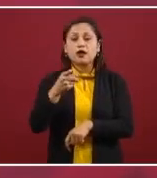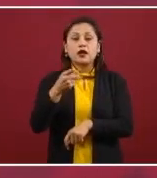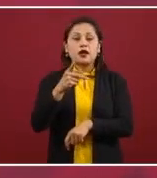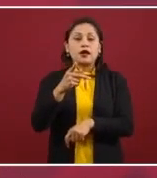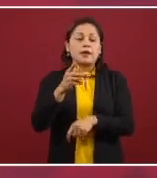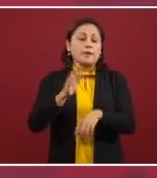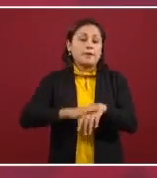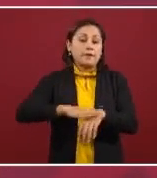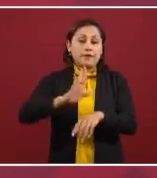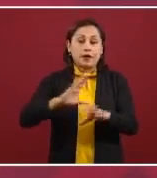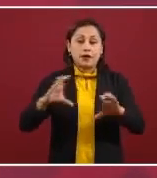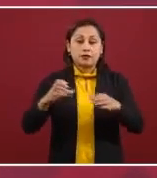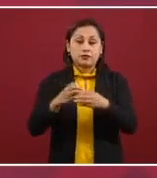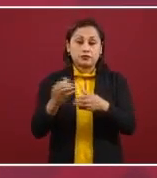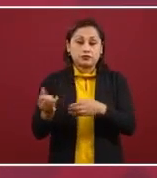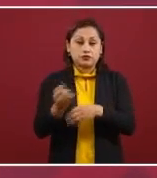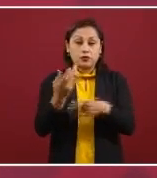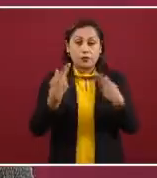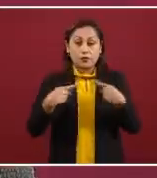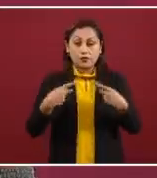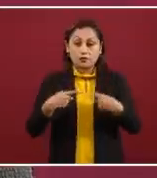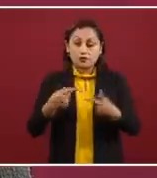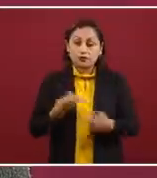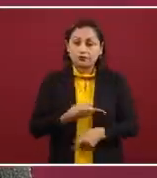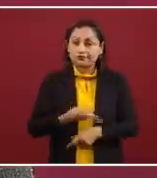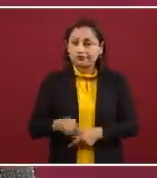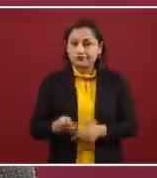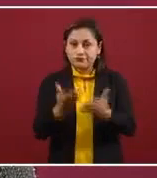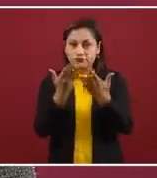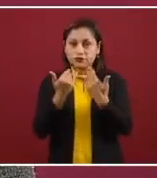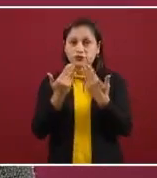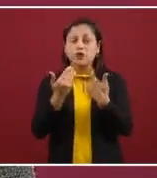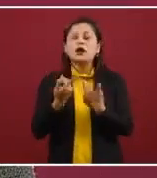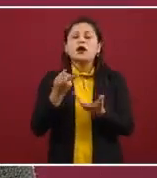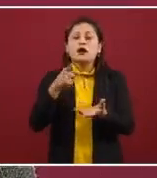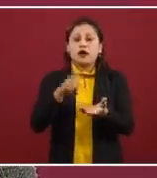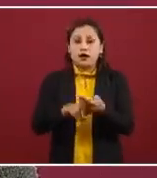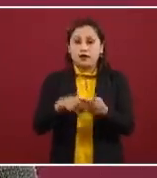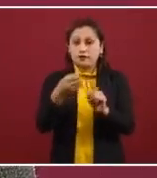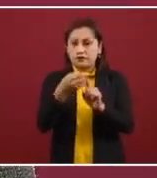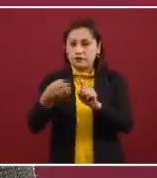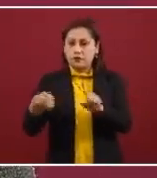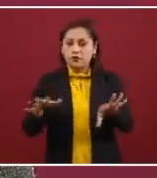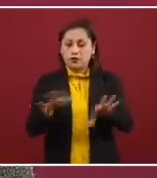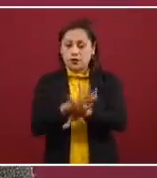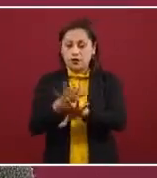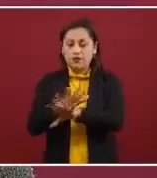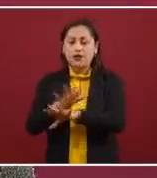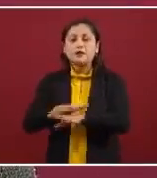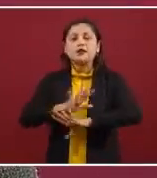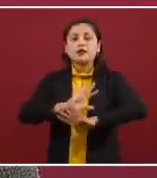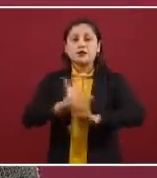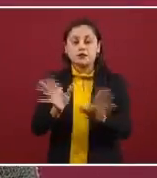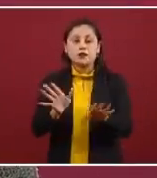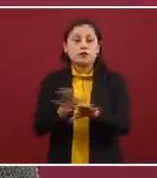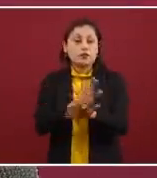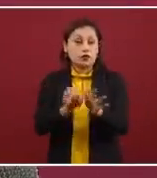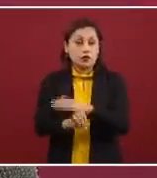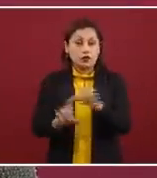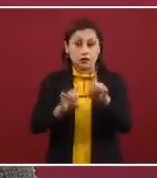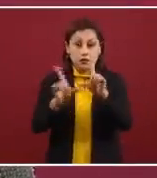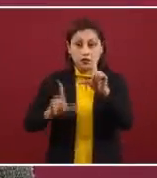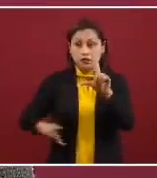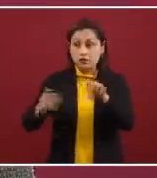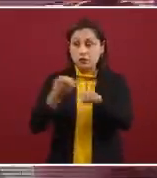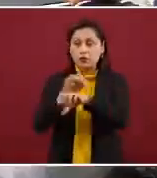que desde luego nuestras acciones a través de esa reestructuración se están viendo ya en la suma en los estados y desde luego